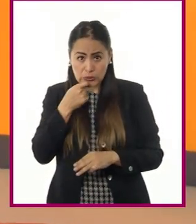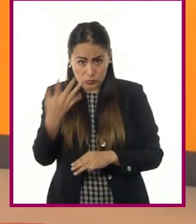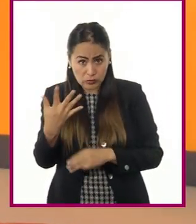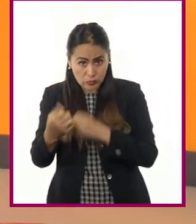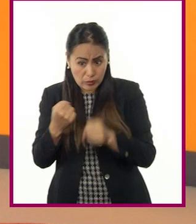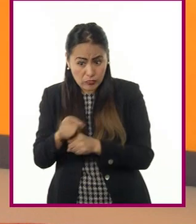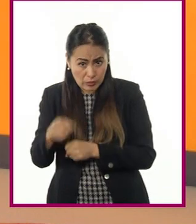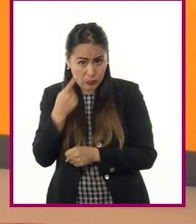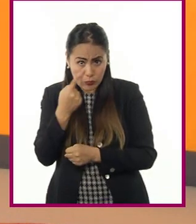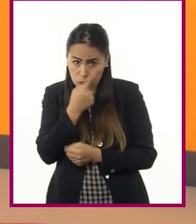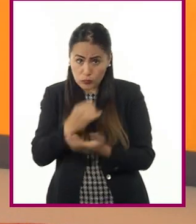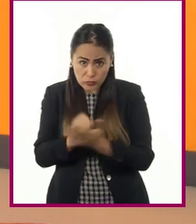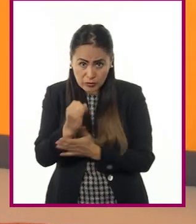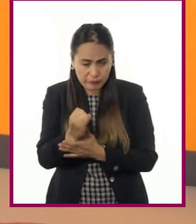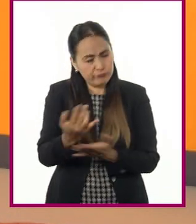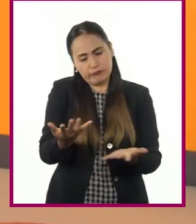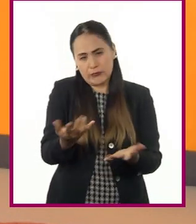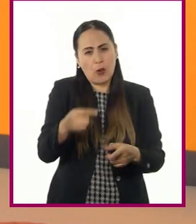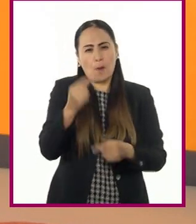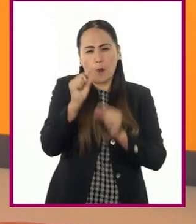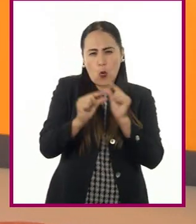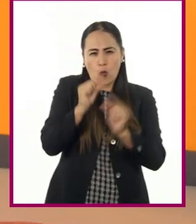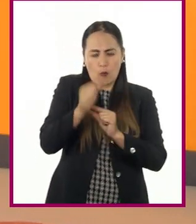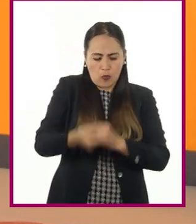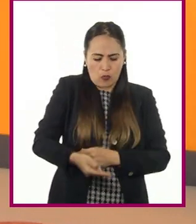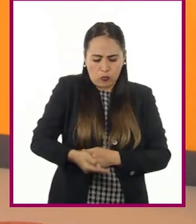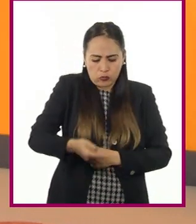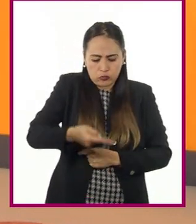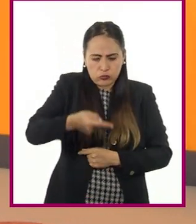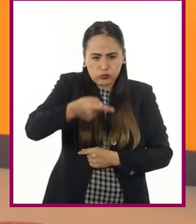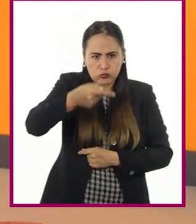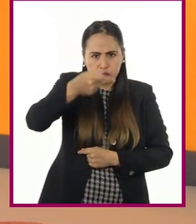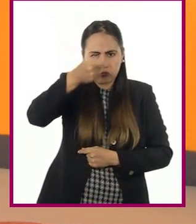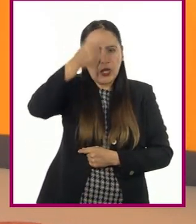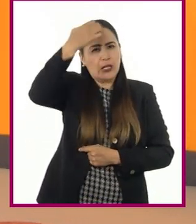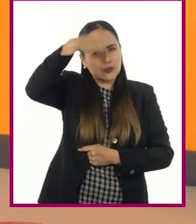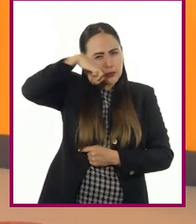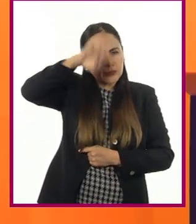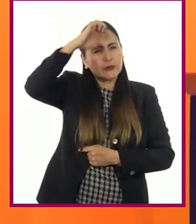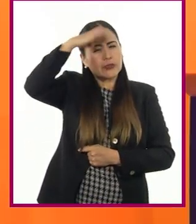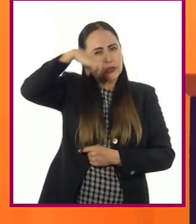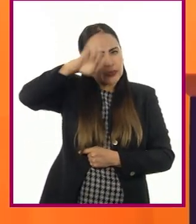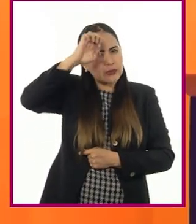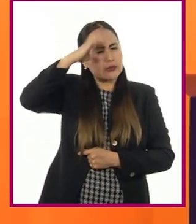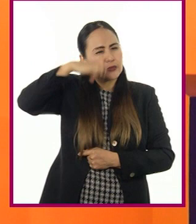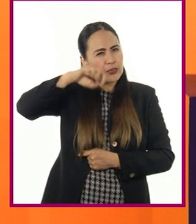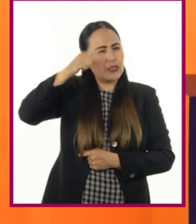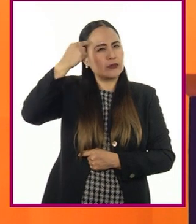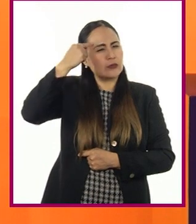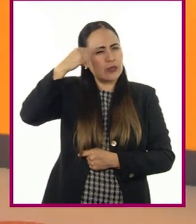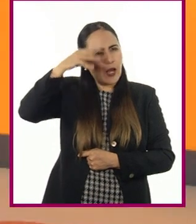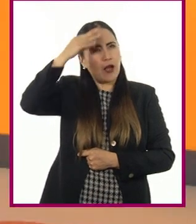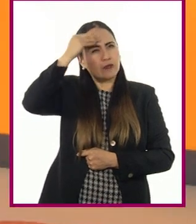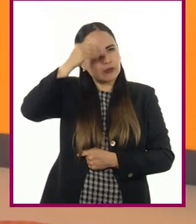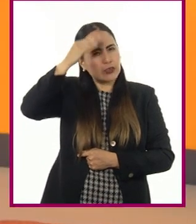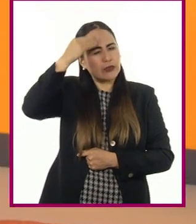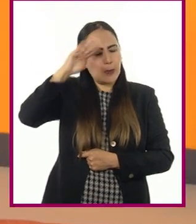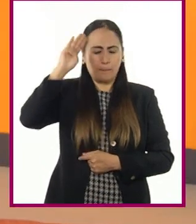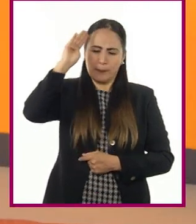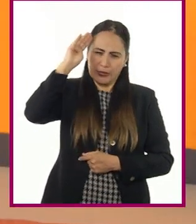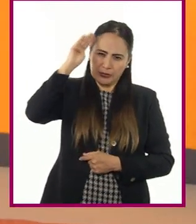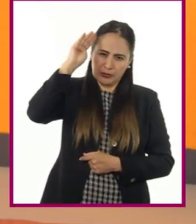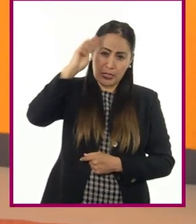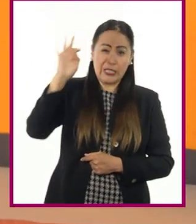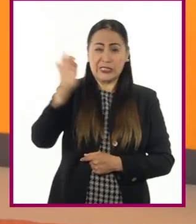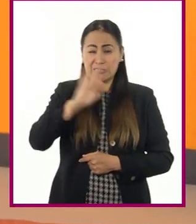Conforme se crece y se han tenido diferentes experiencias, se puede razonar y aun cuando no se conozca